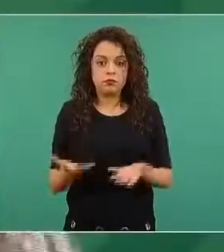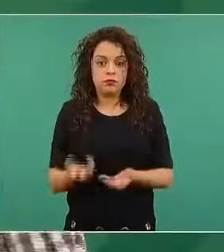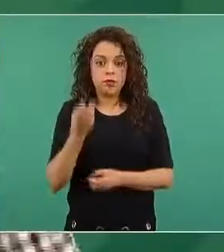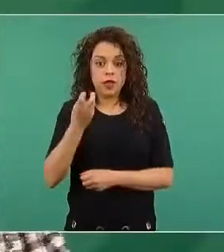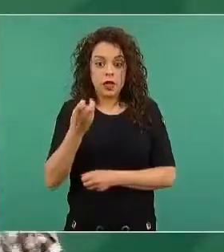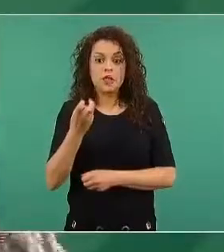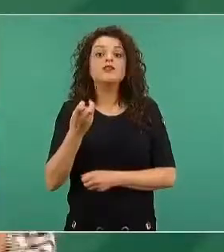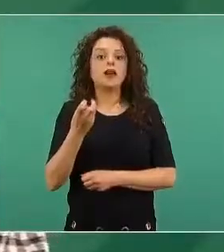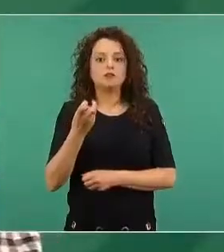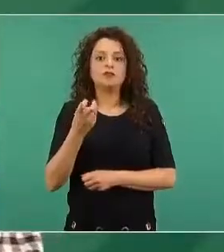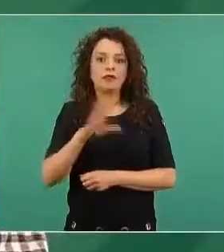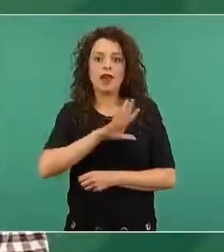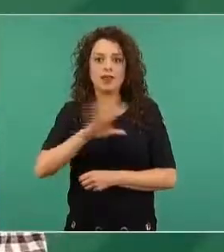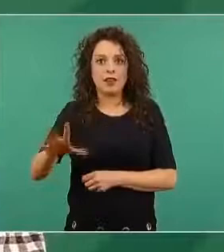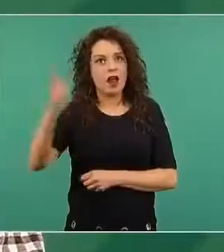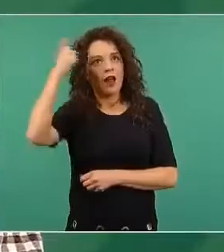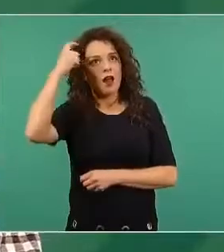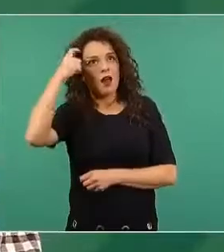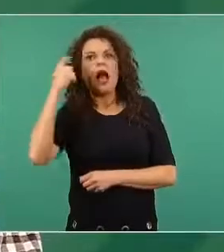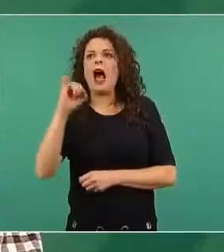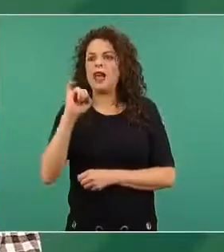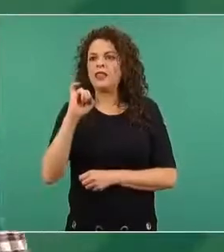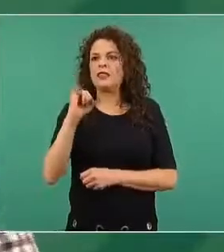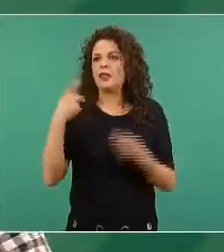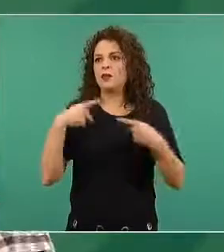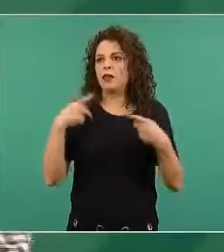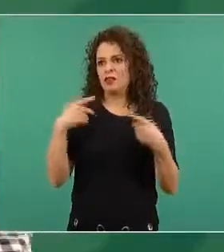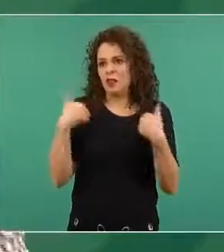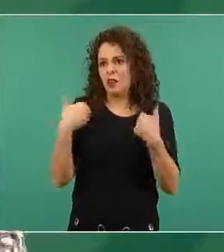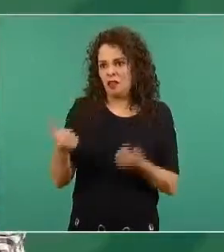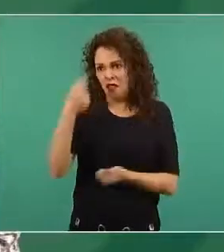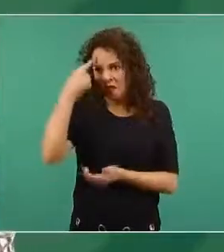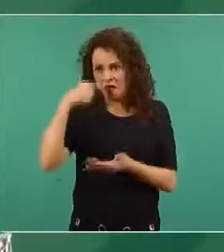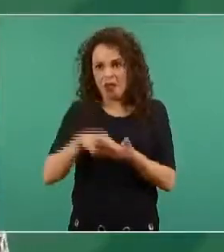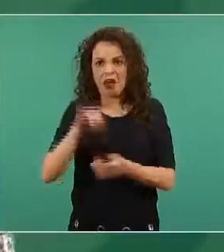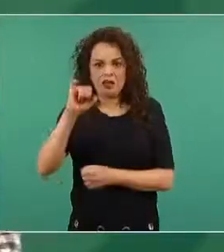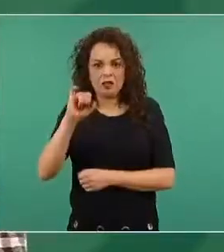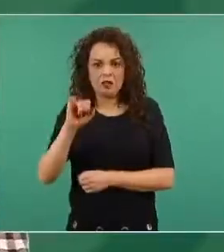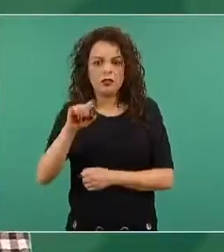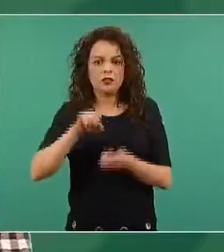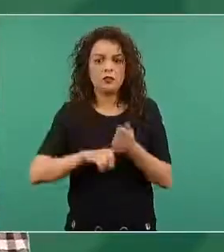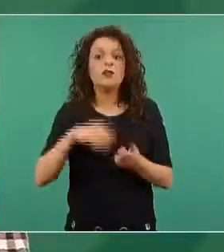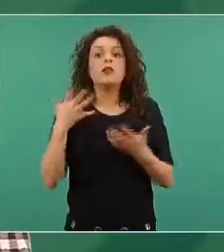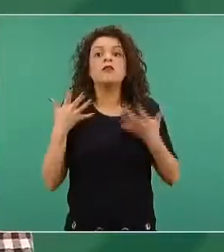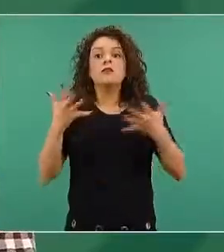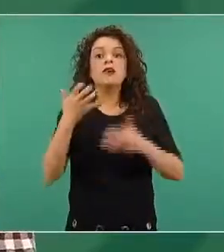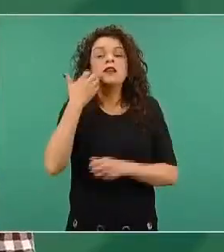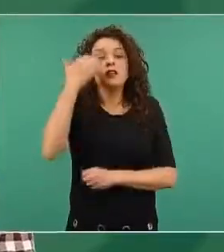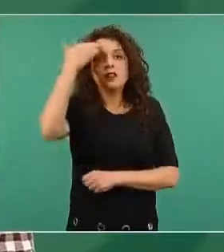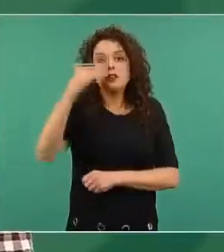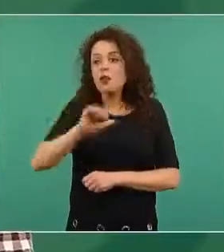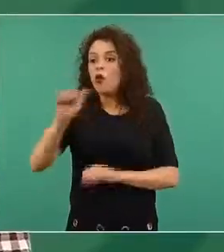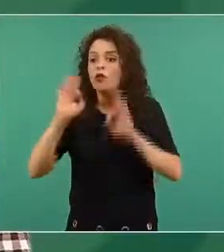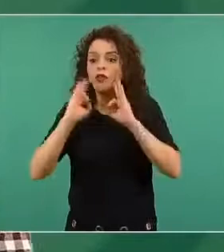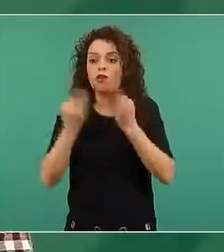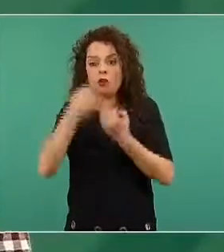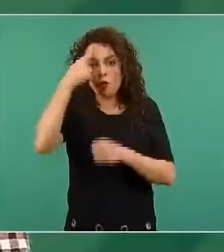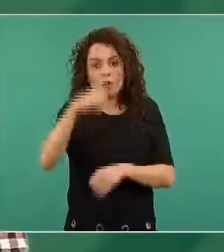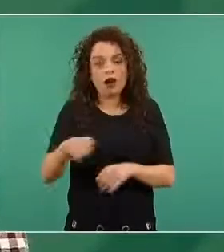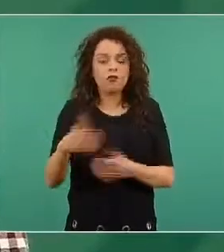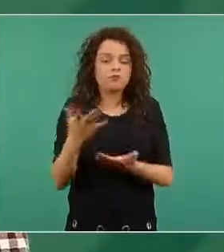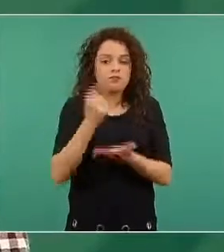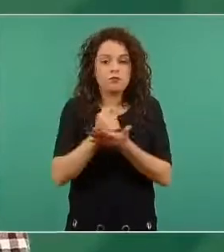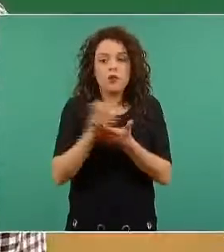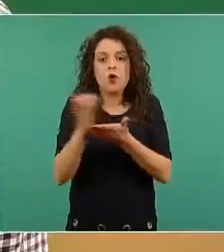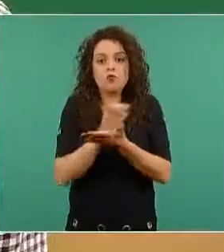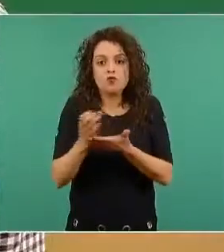se implanta en la conciencia de las personas que están deseosas de ver alguna alternativa terapéutica cuando son muy pocas o